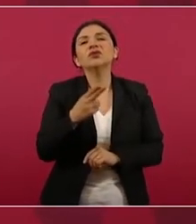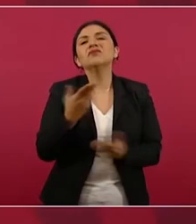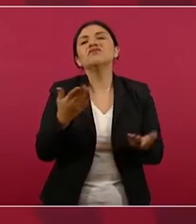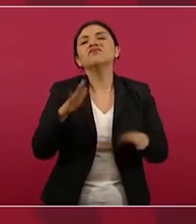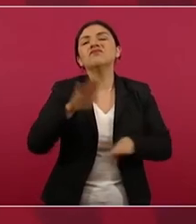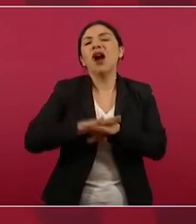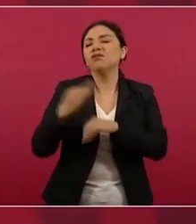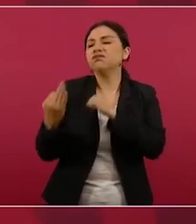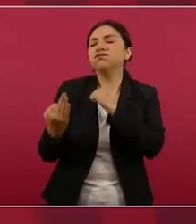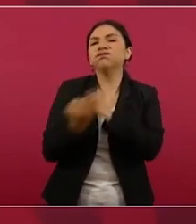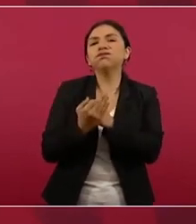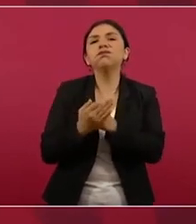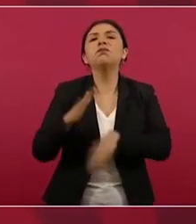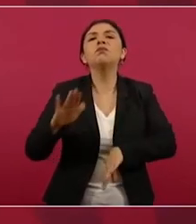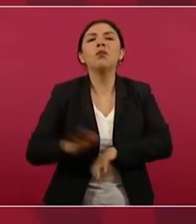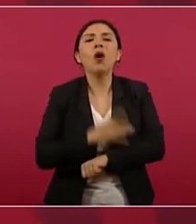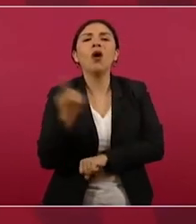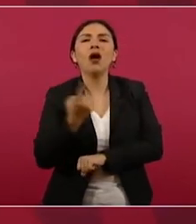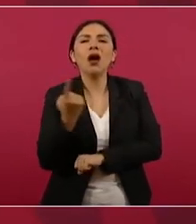de los bienes